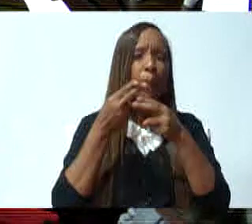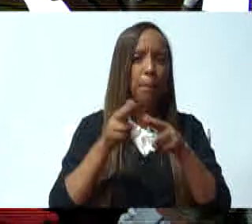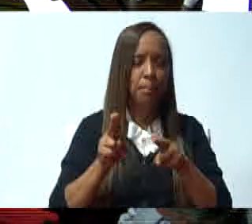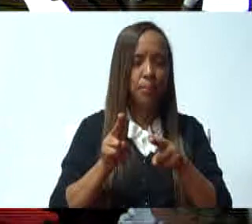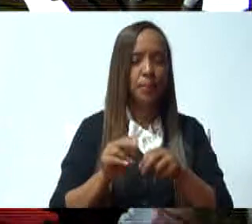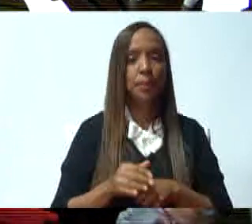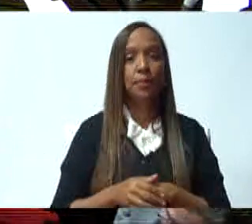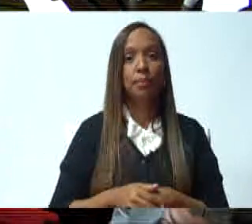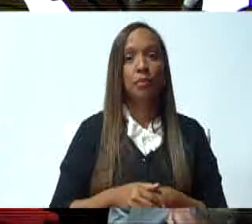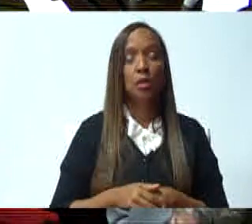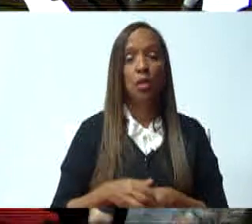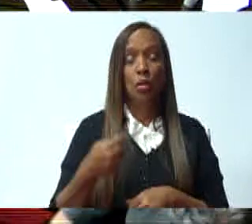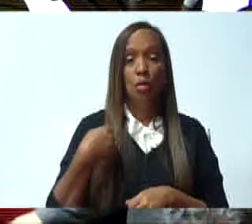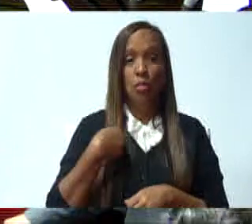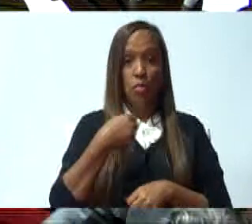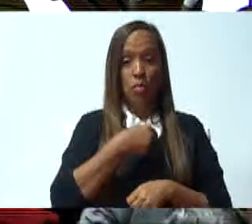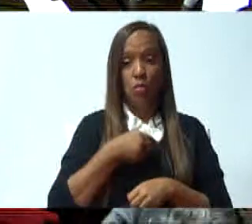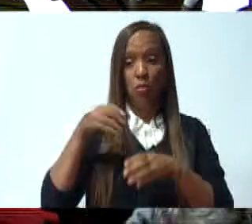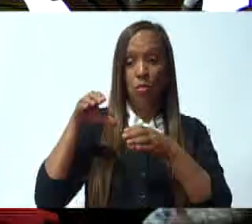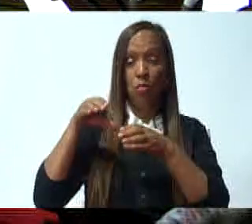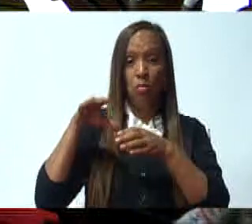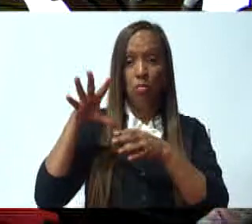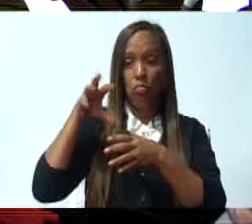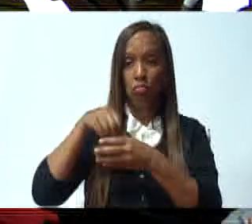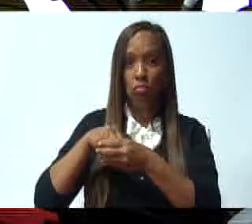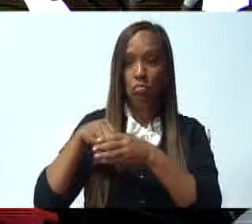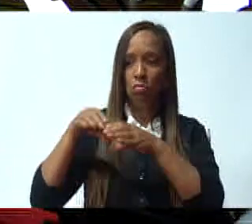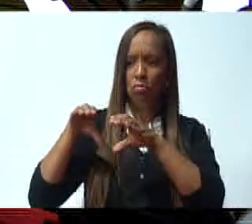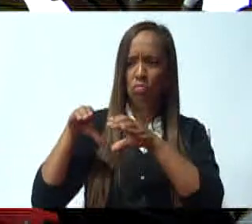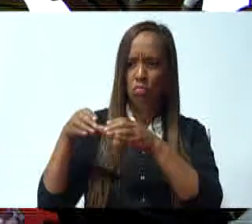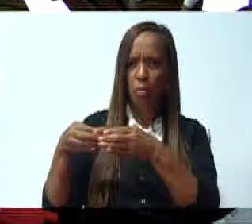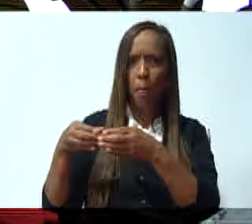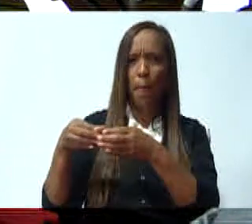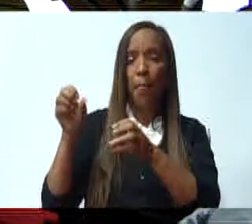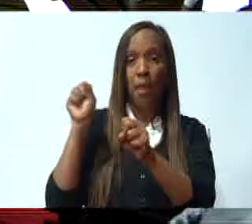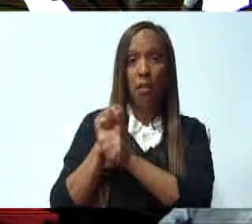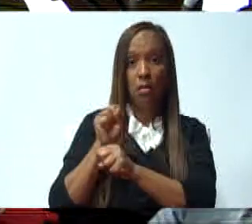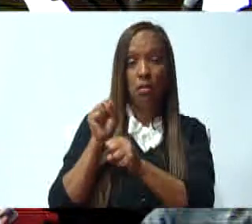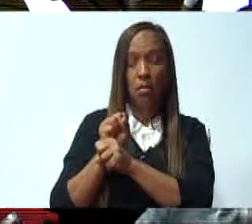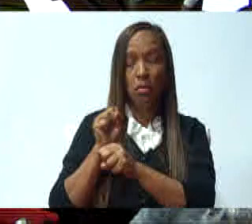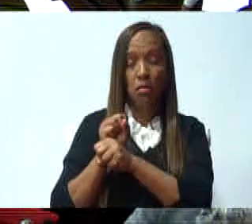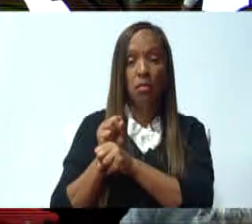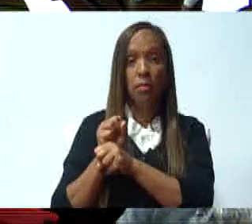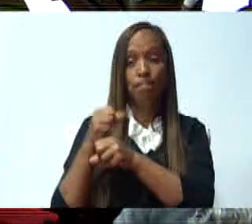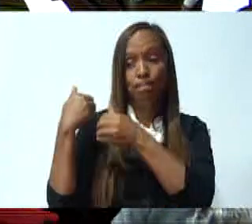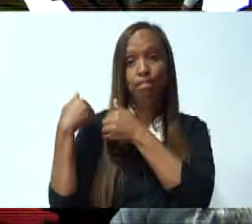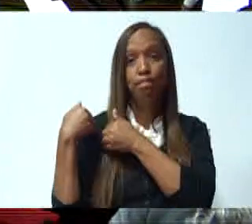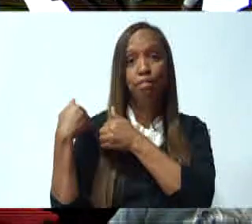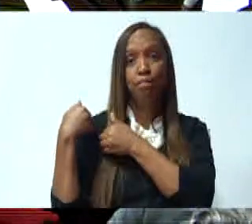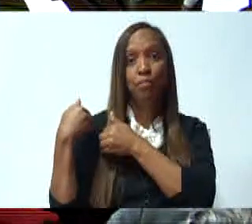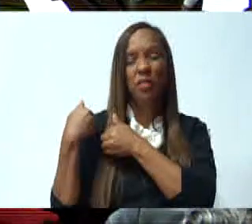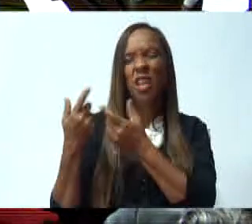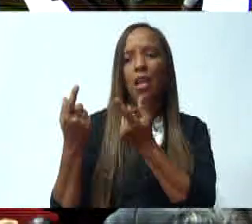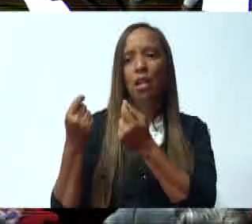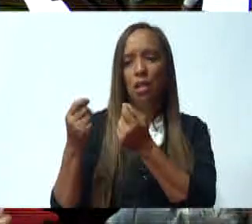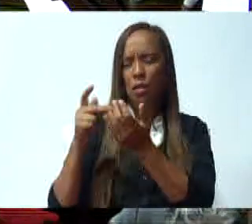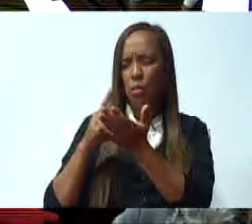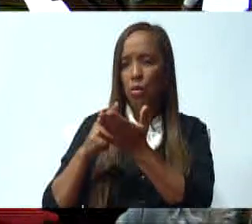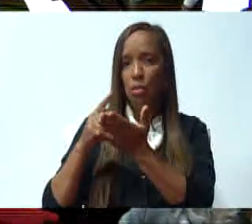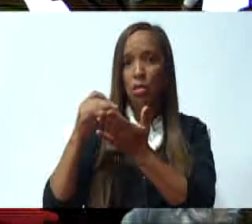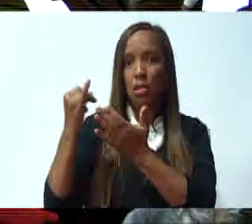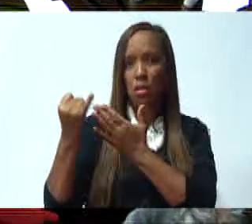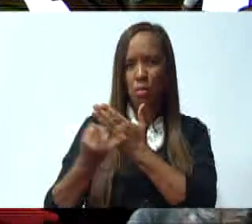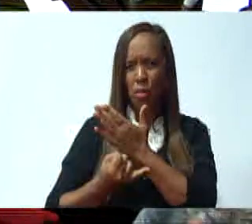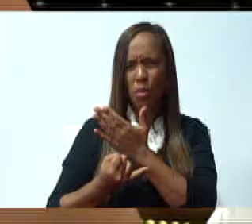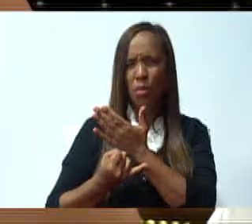trabajado arduamente este proyecto en ya dos ocasiones. Recordarle al Senado desde aquí